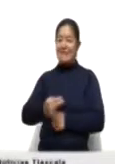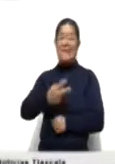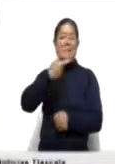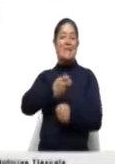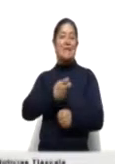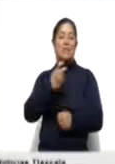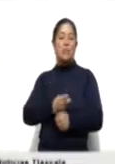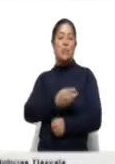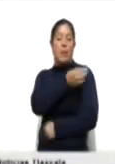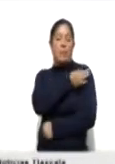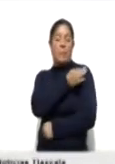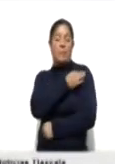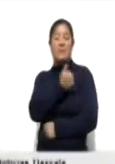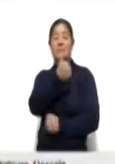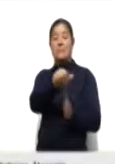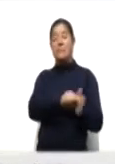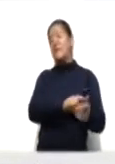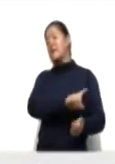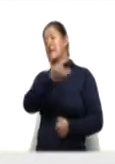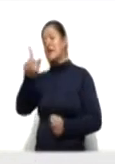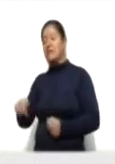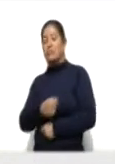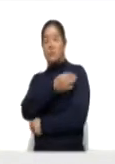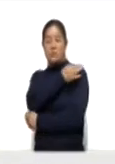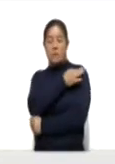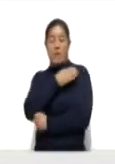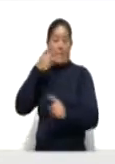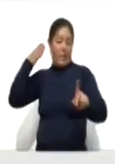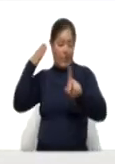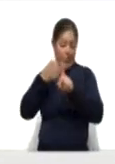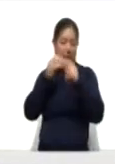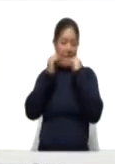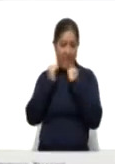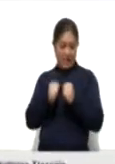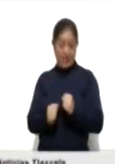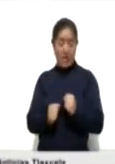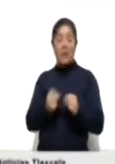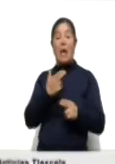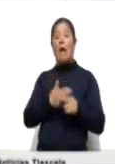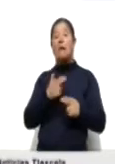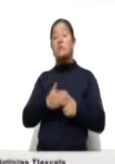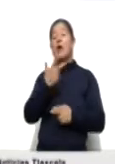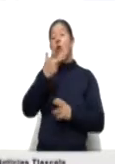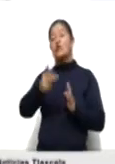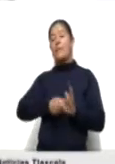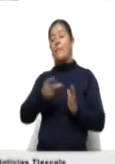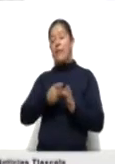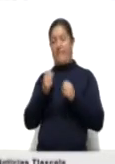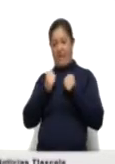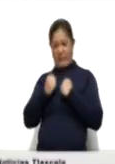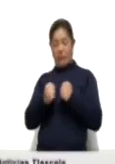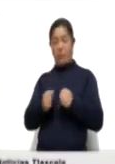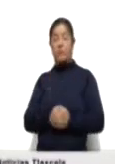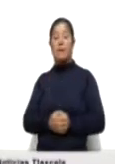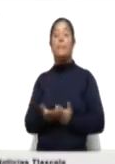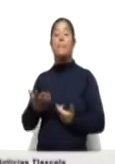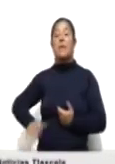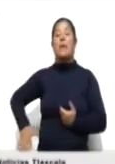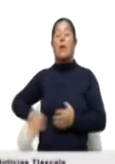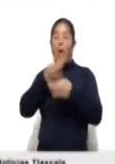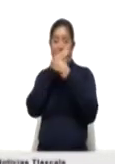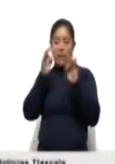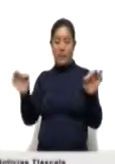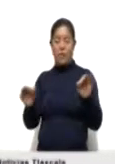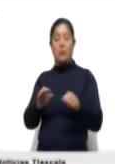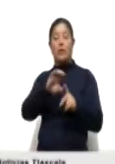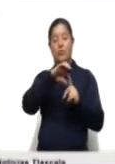segunda aplicación 6 meses después de aplicada, con el objetivo de reforzar hasta 8 veces su protección. Por lo anterior, notificó a la Comisión